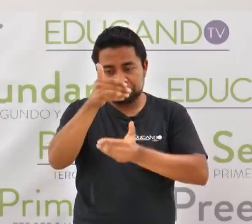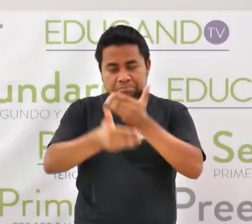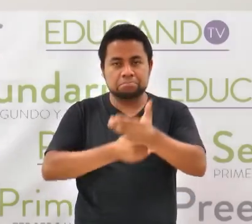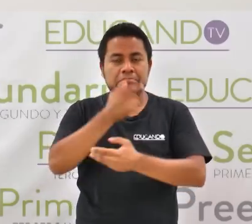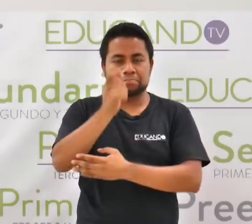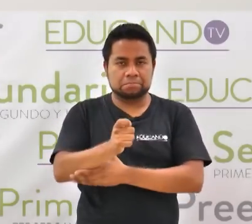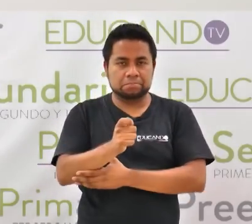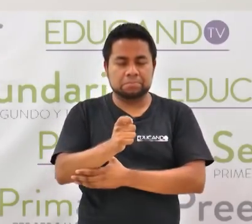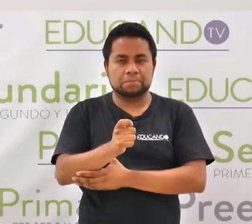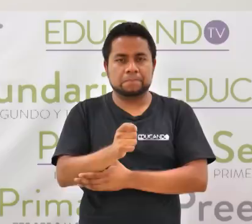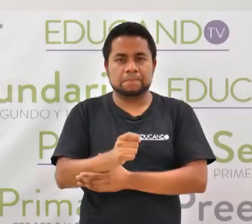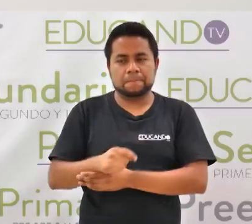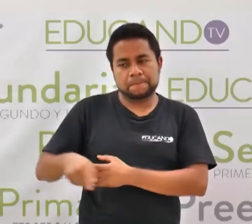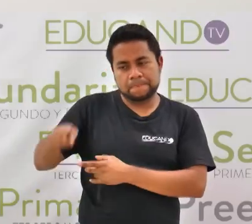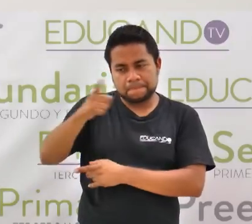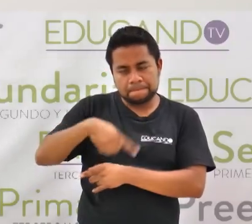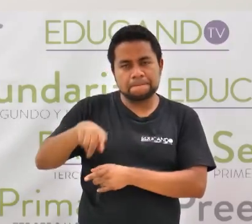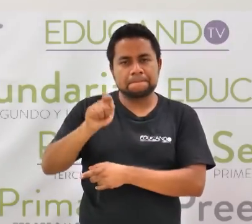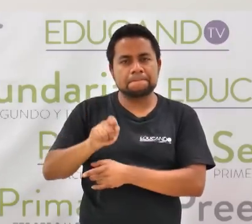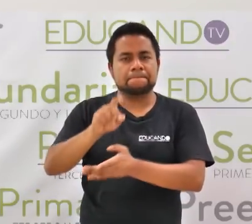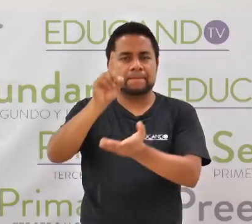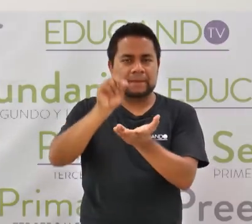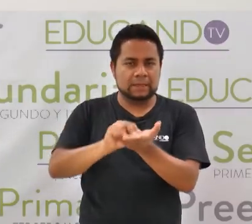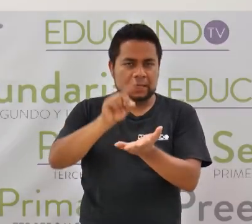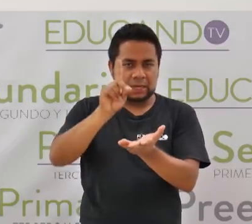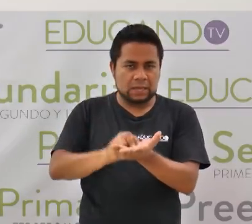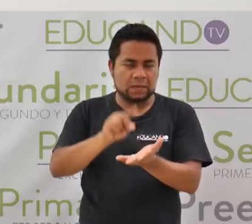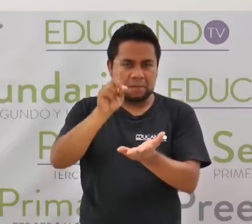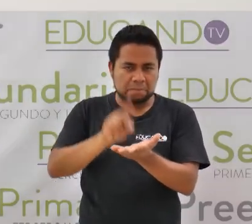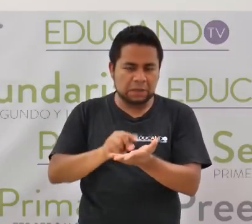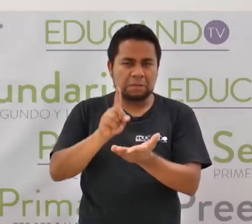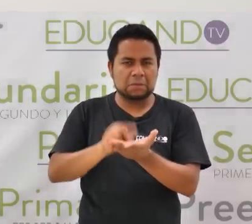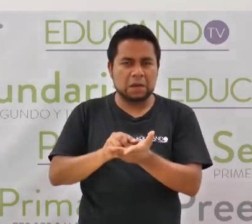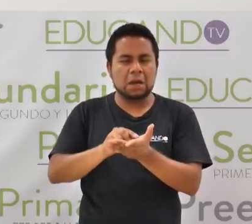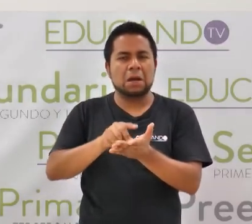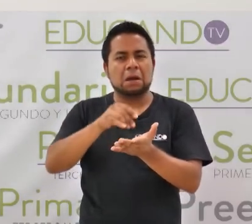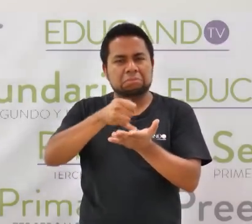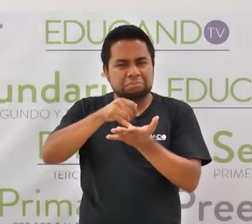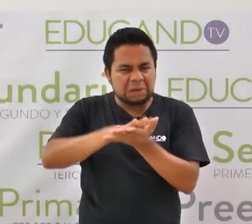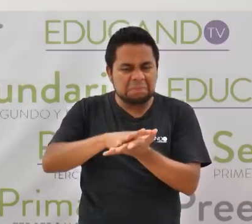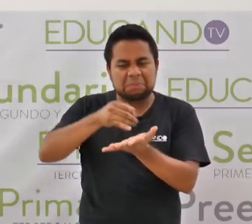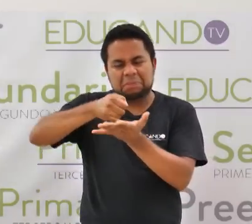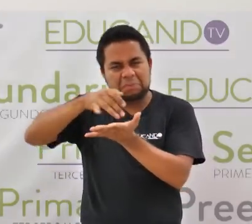sería entonces que ustedes impriman